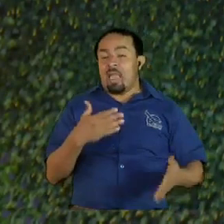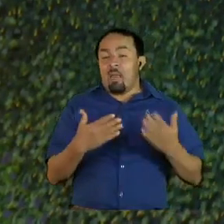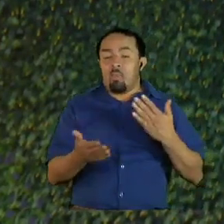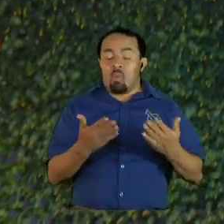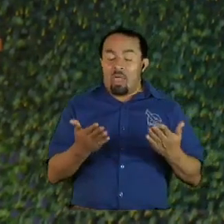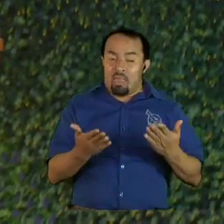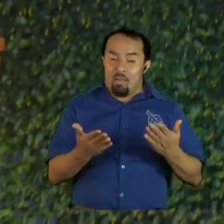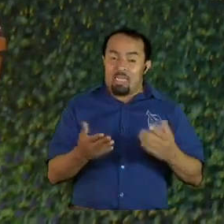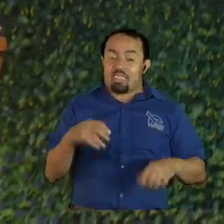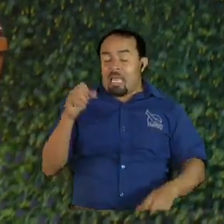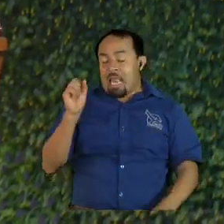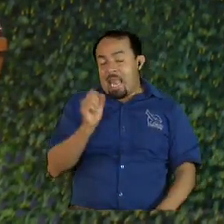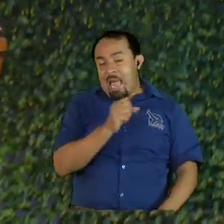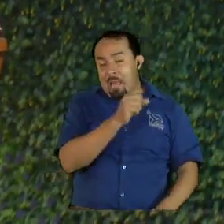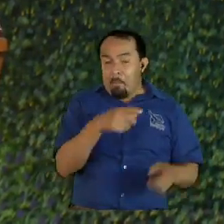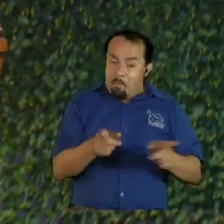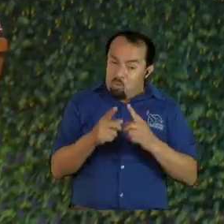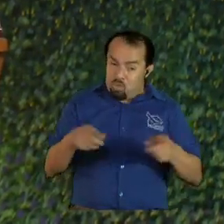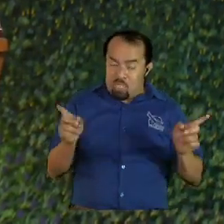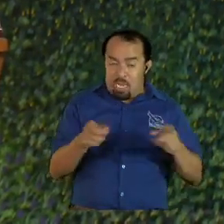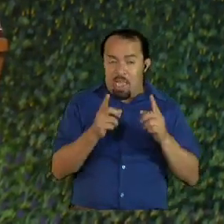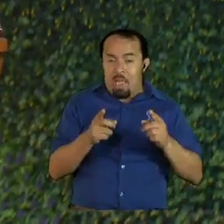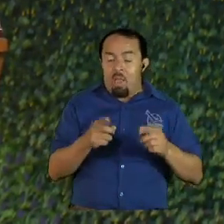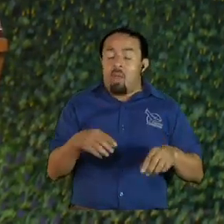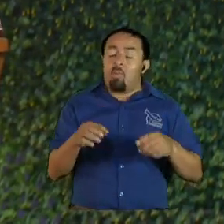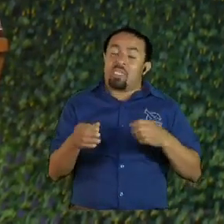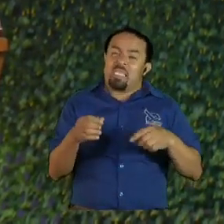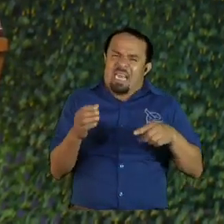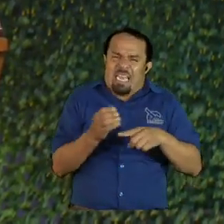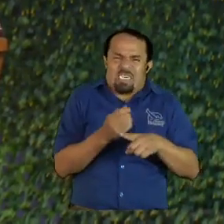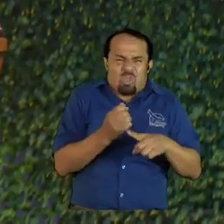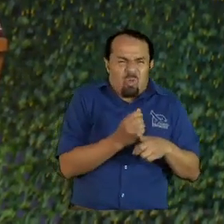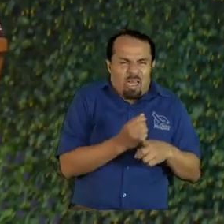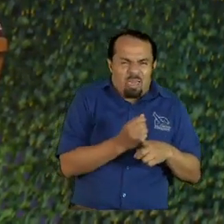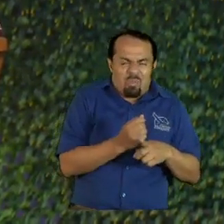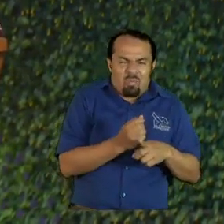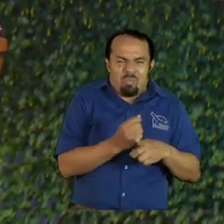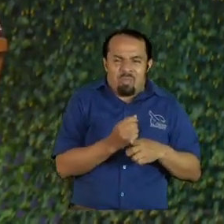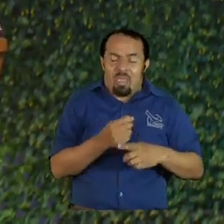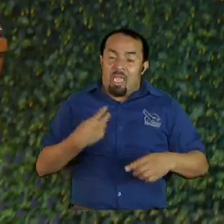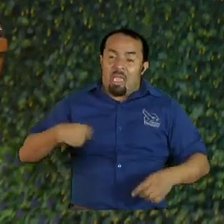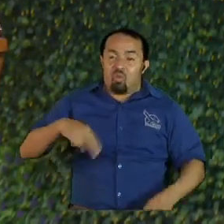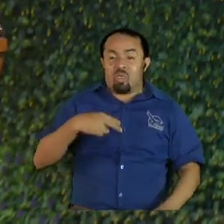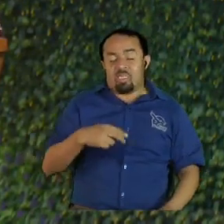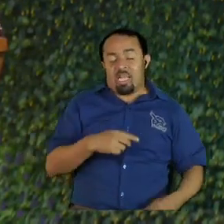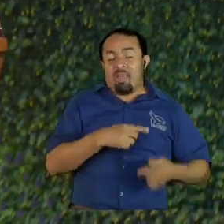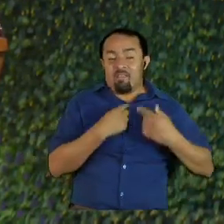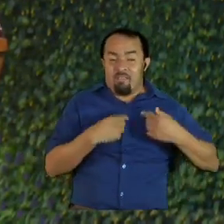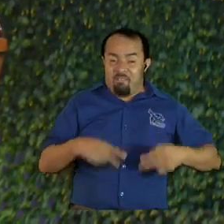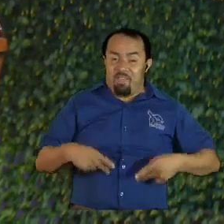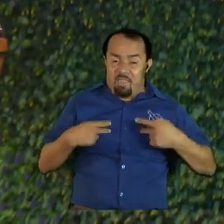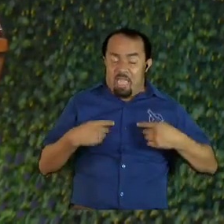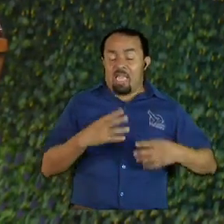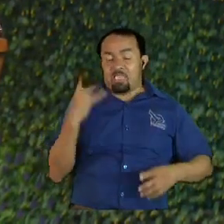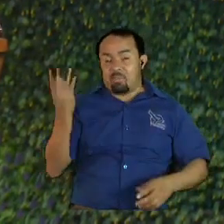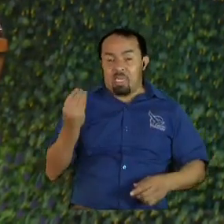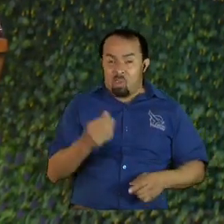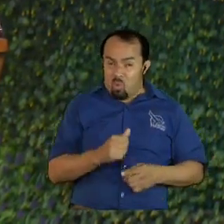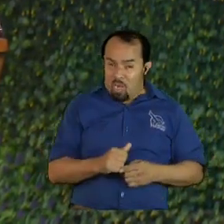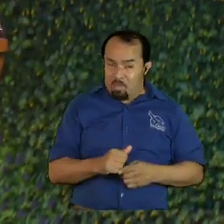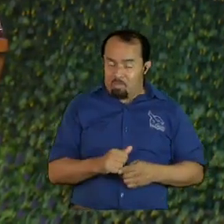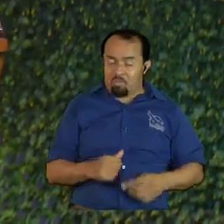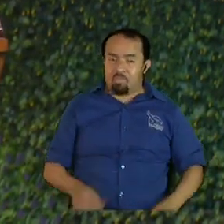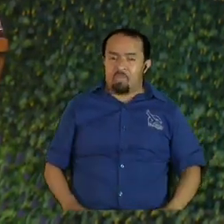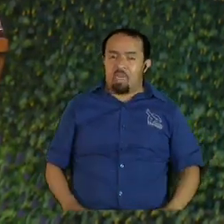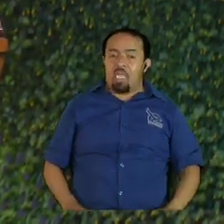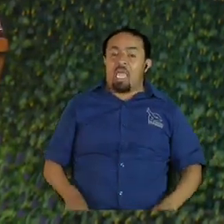la música esté fastidiando en algún movimiento espiritual y tenga uno de los 6, pero no ha llegado a los otros 2, por lo tanto, en esa iglesia